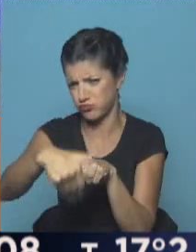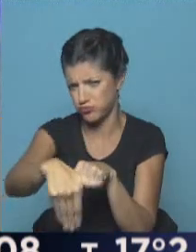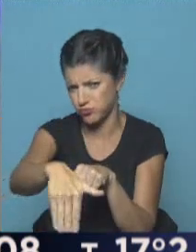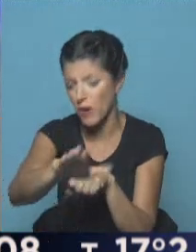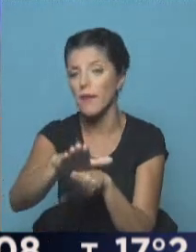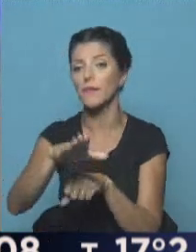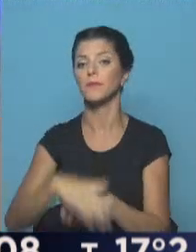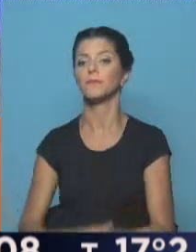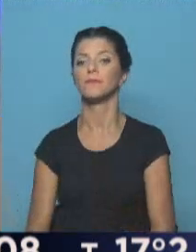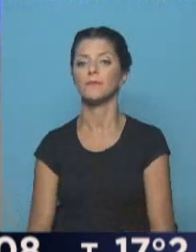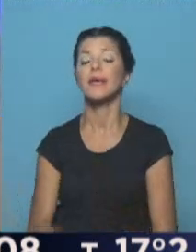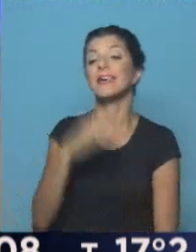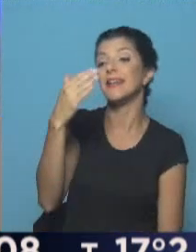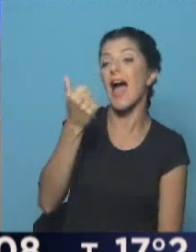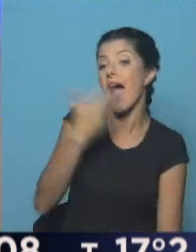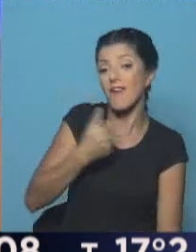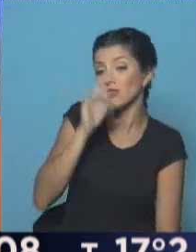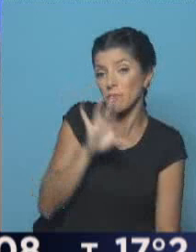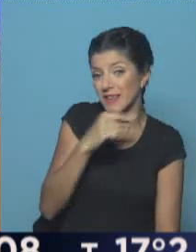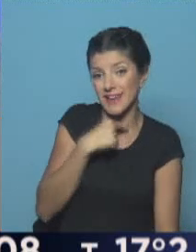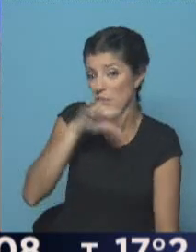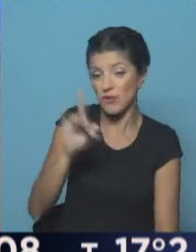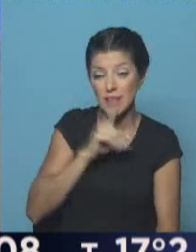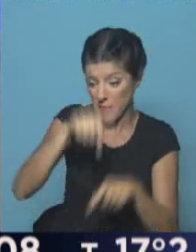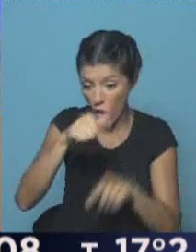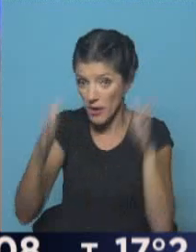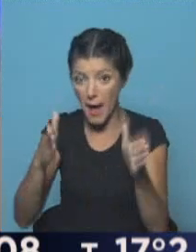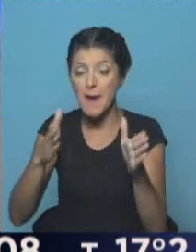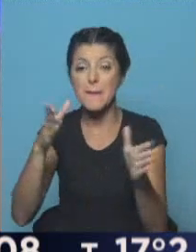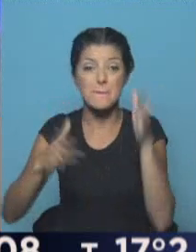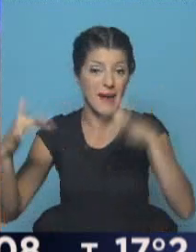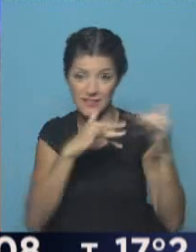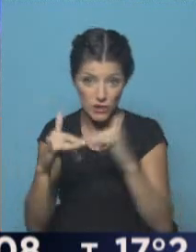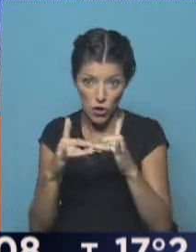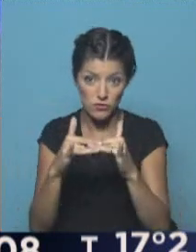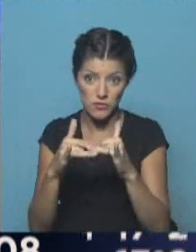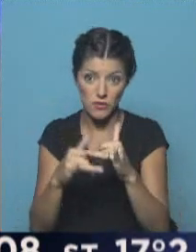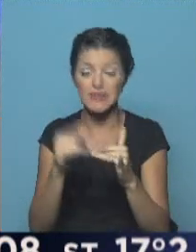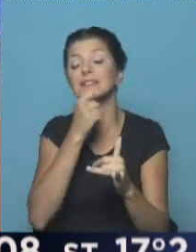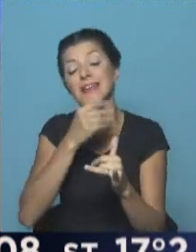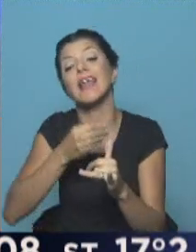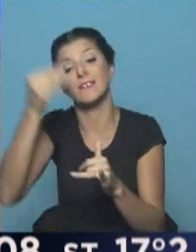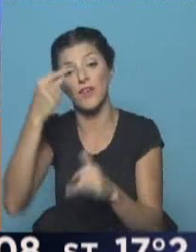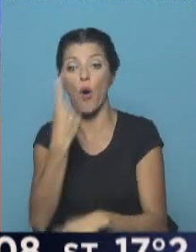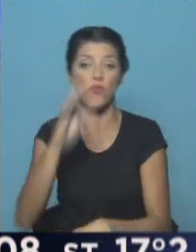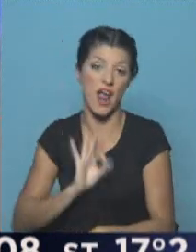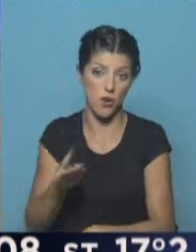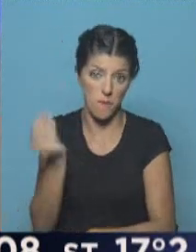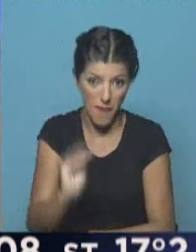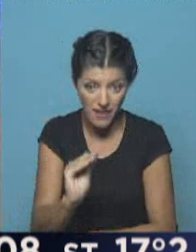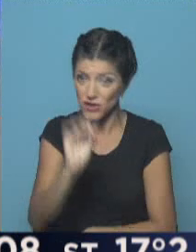AFA quieren solo por estos partidos, y sería un año en el caso de clasificar para la Copa del Mundo.